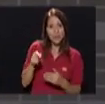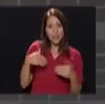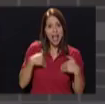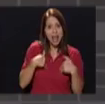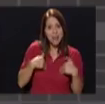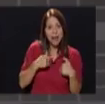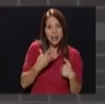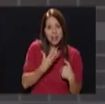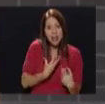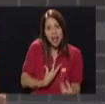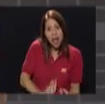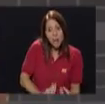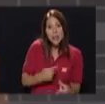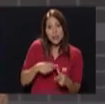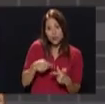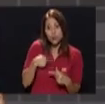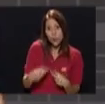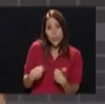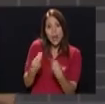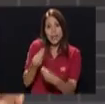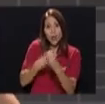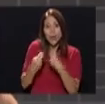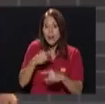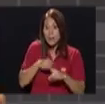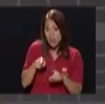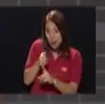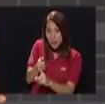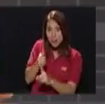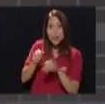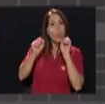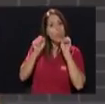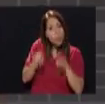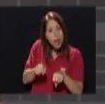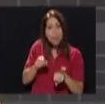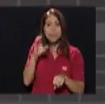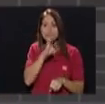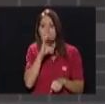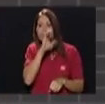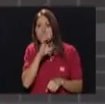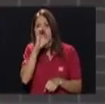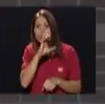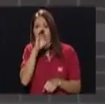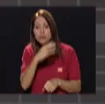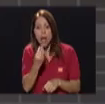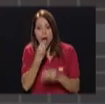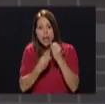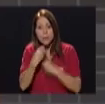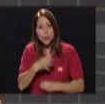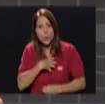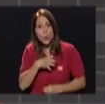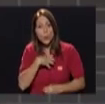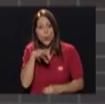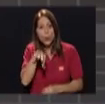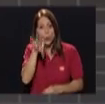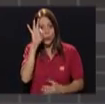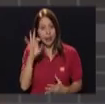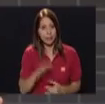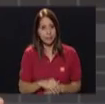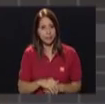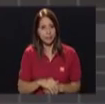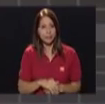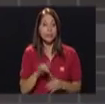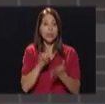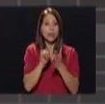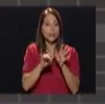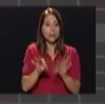como humanos pensamos en que seguramente el animalito tiene hambre, le voy a dar de comer, pero el animal tiene toda la capacidad de encontrar su alimento propio